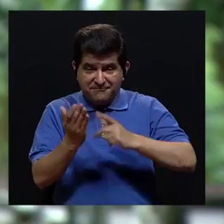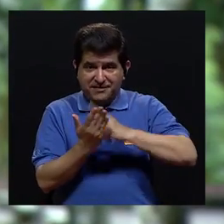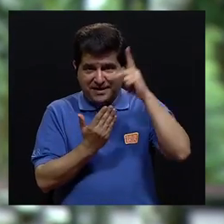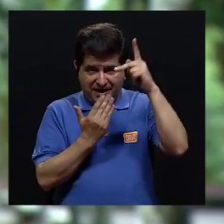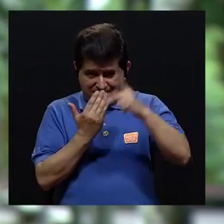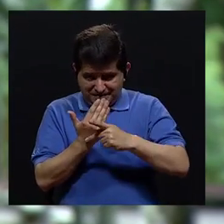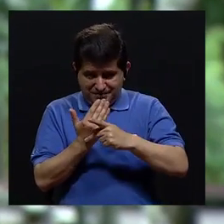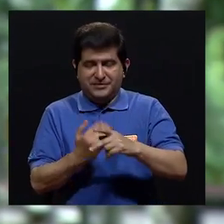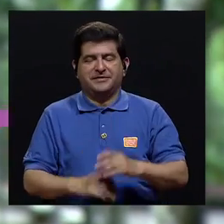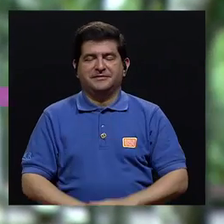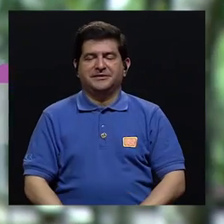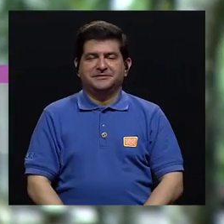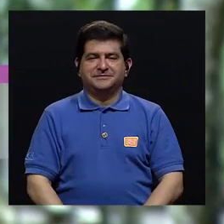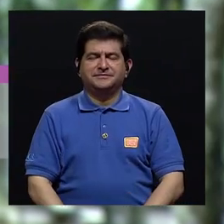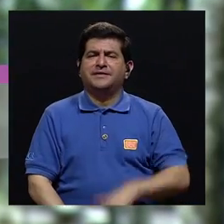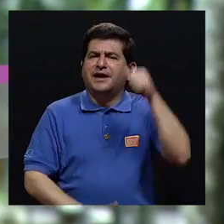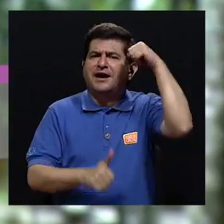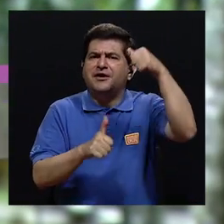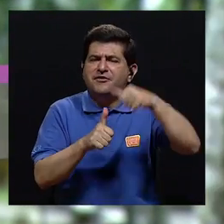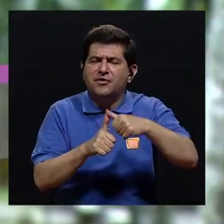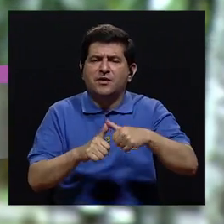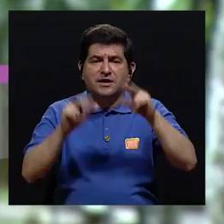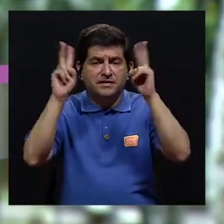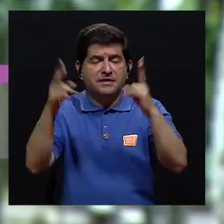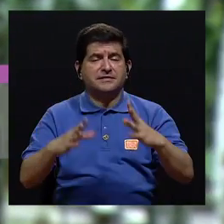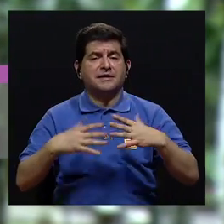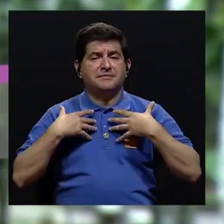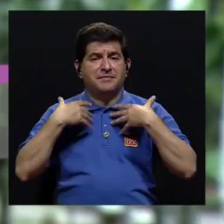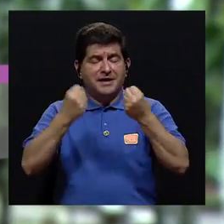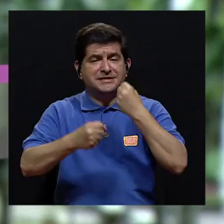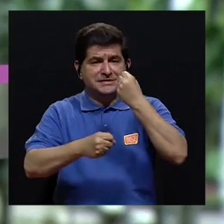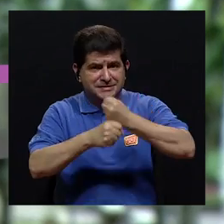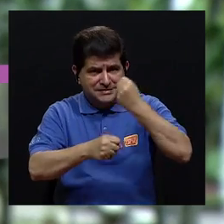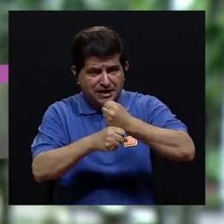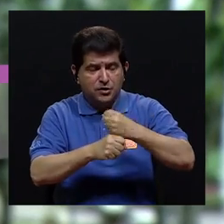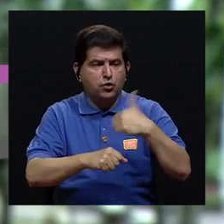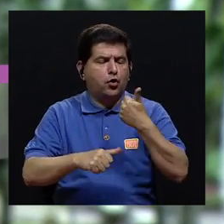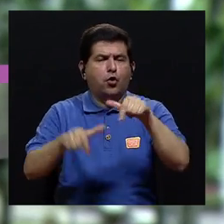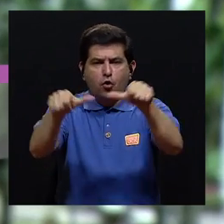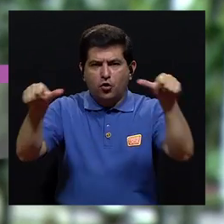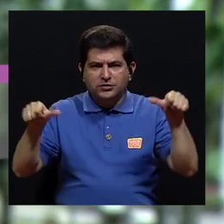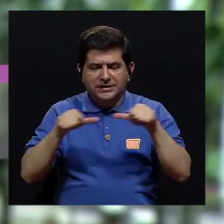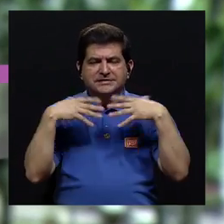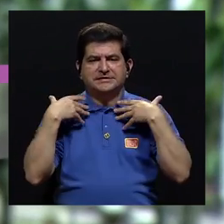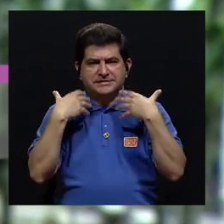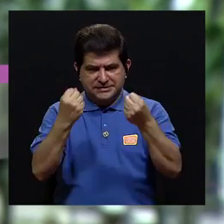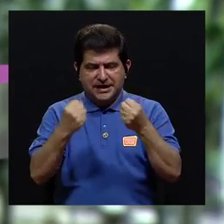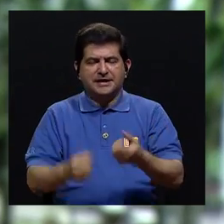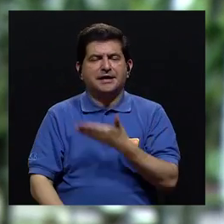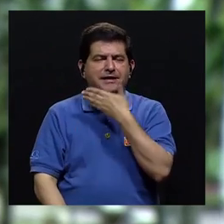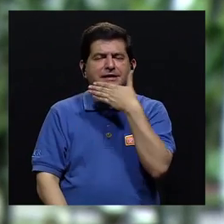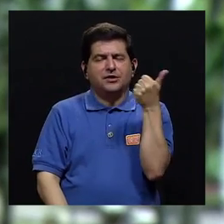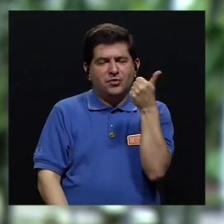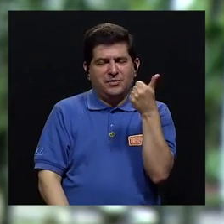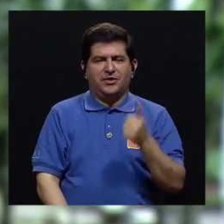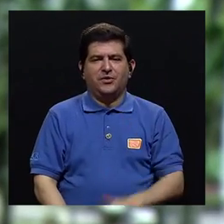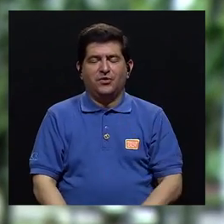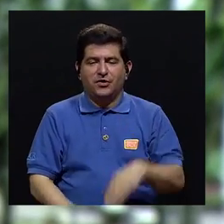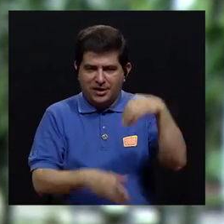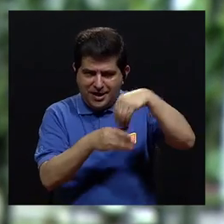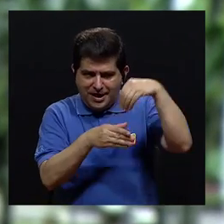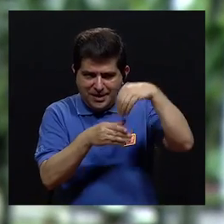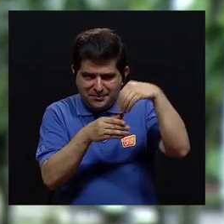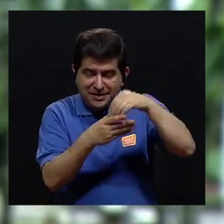Bueno, y con esto hemos llegado al final de este capítulo. Recuerde que en este tema de la salud ocupacional y en otras áreas de la salud,